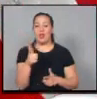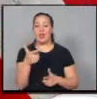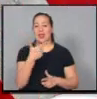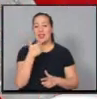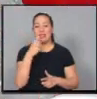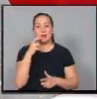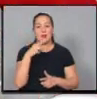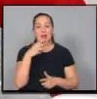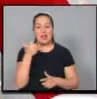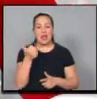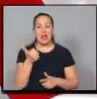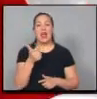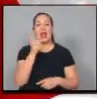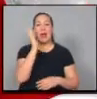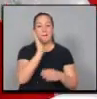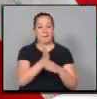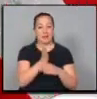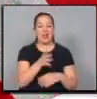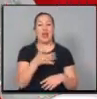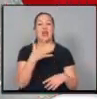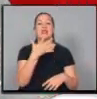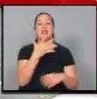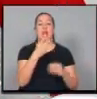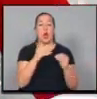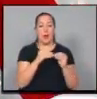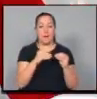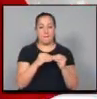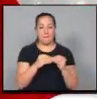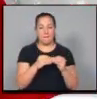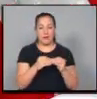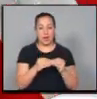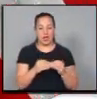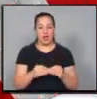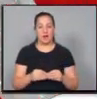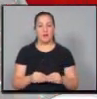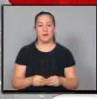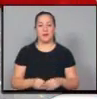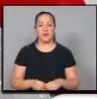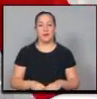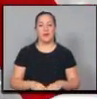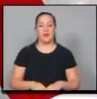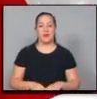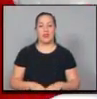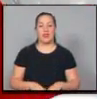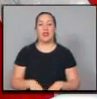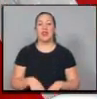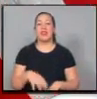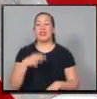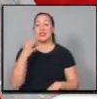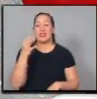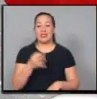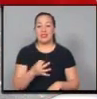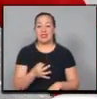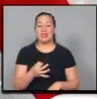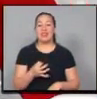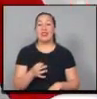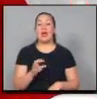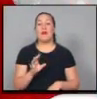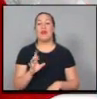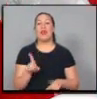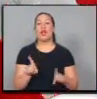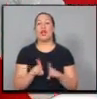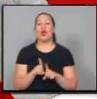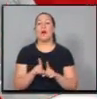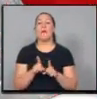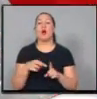medio. Silvina y 6 amigas y 5 amigas más. La del medio más allá de no es malo eso de acercarte a el polaco como amigo.